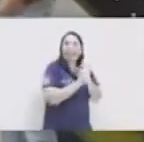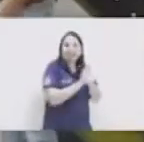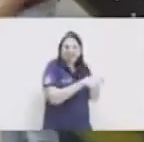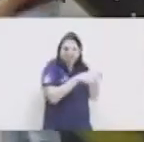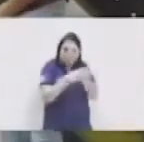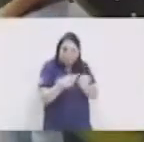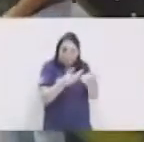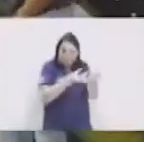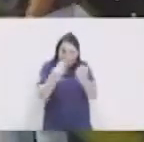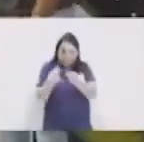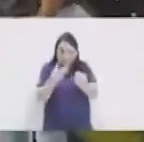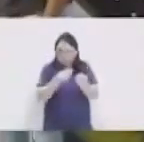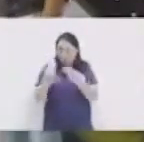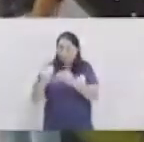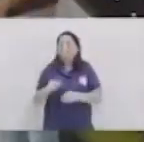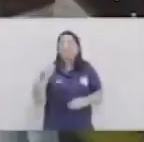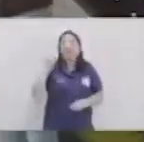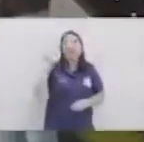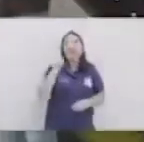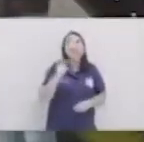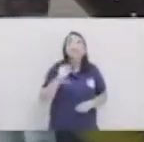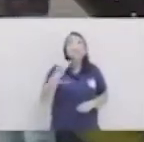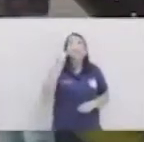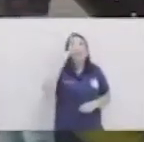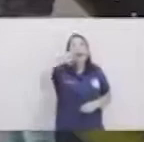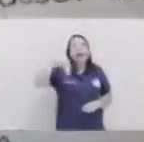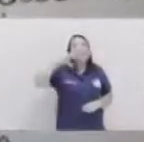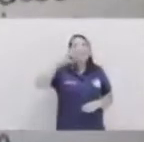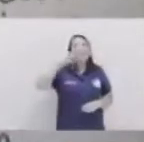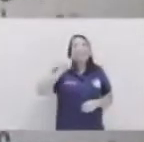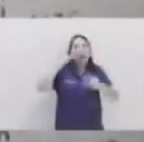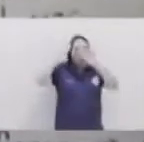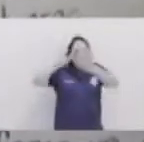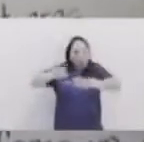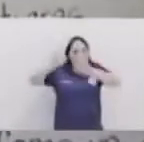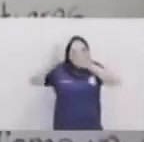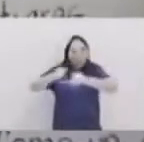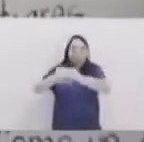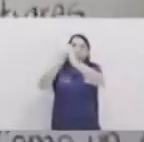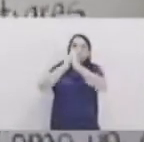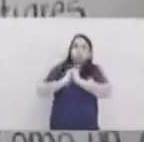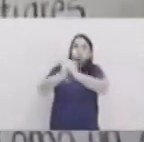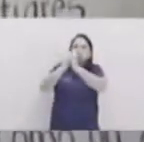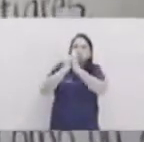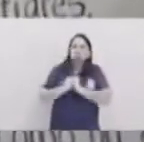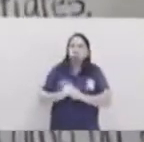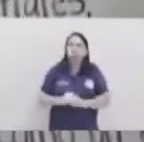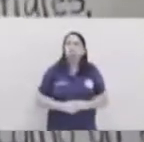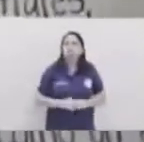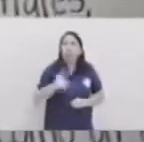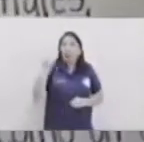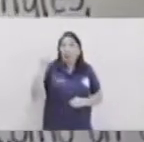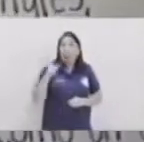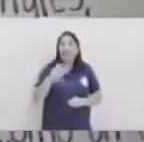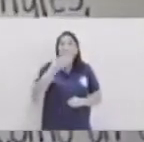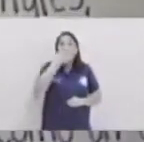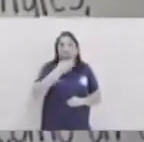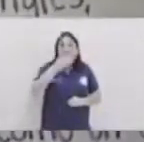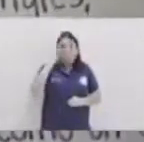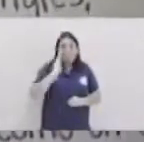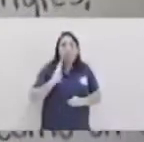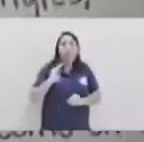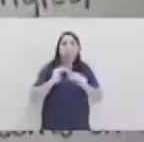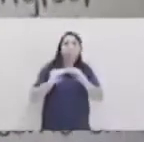literatura inca, oración primera al hacedor. Raíz del ser, Viracocha. Viracocha era la máxima deidad de los